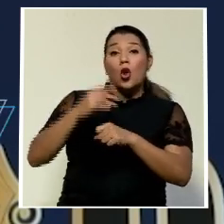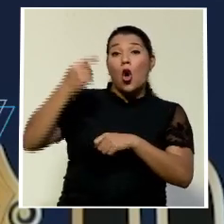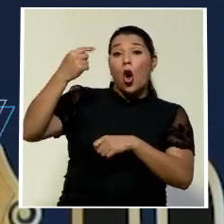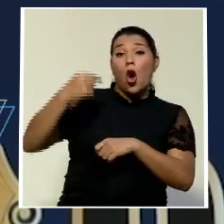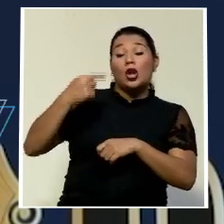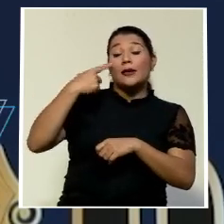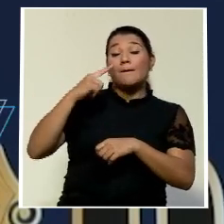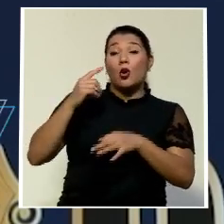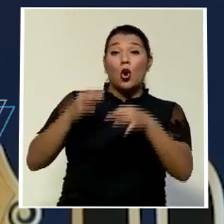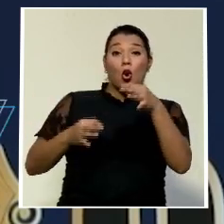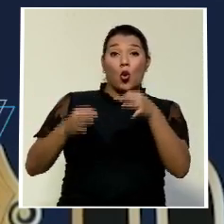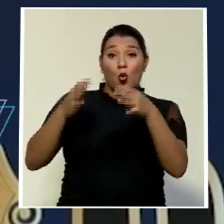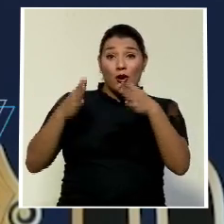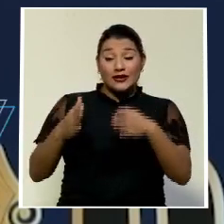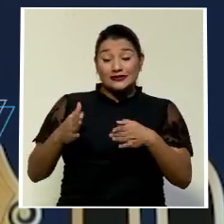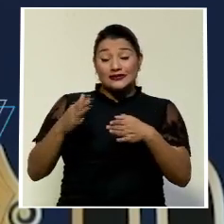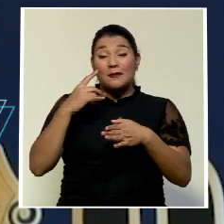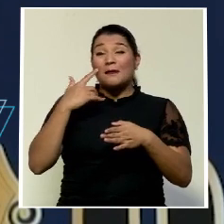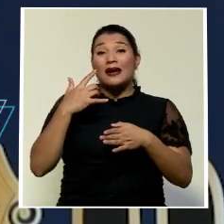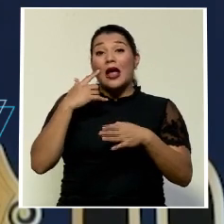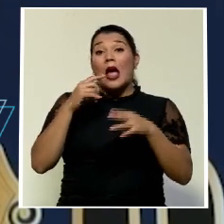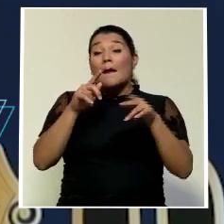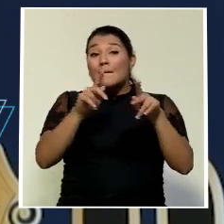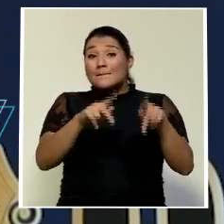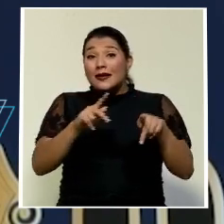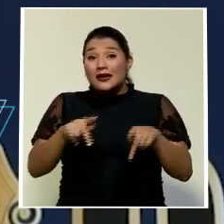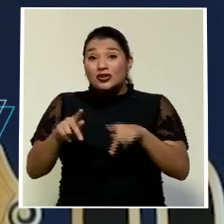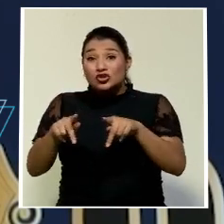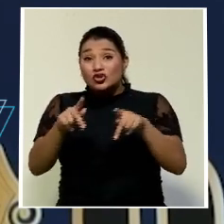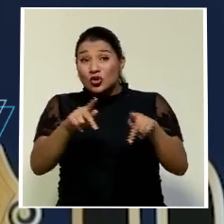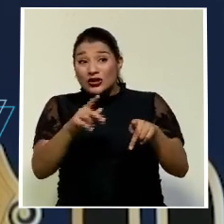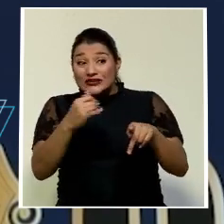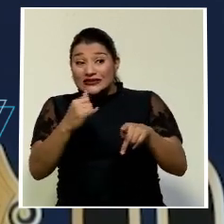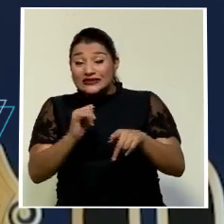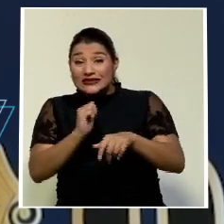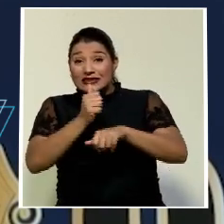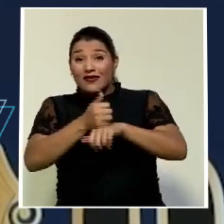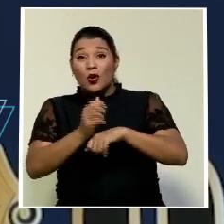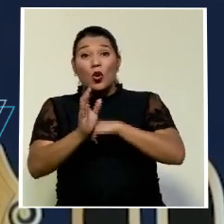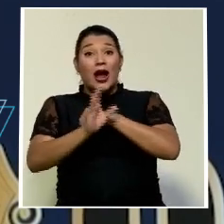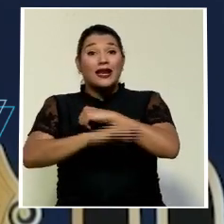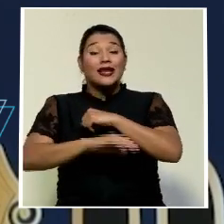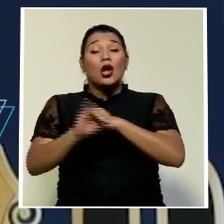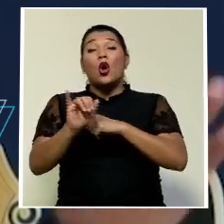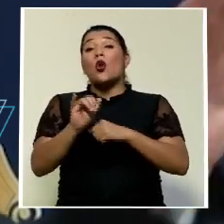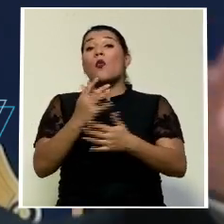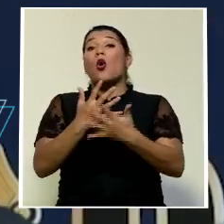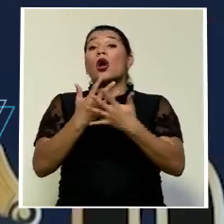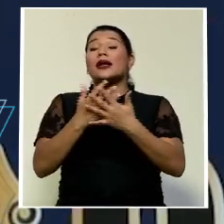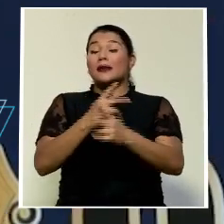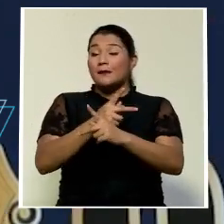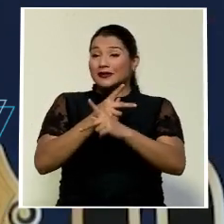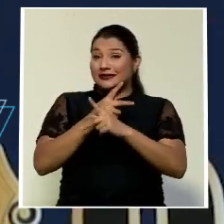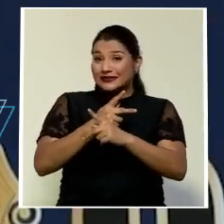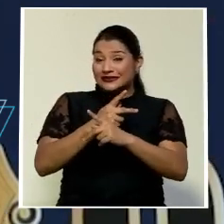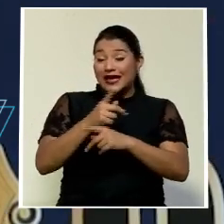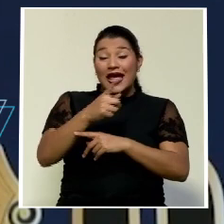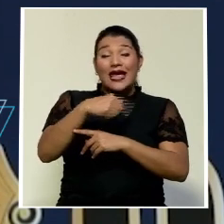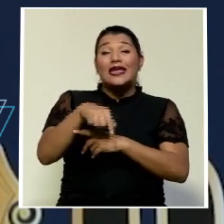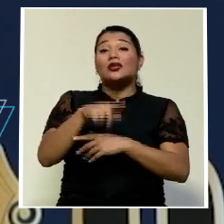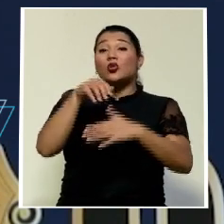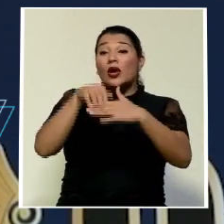los jueces para que personas a quienes se les dicta una medida cautelar de prisión preventiva ingresen a los